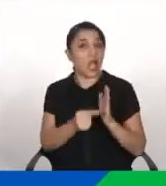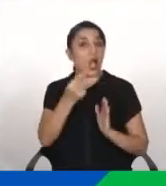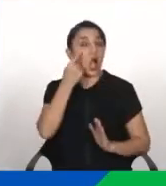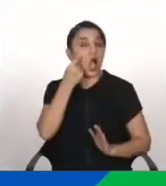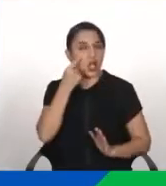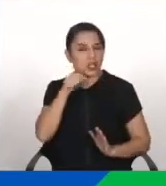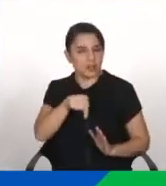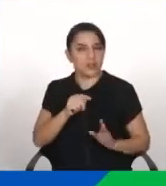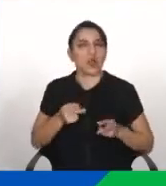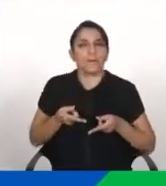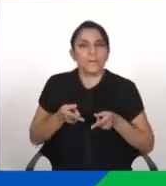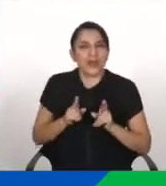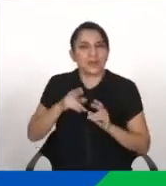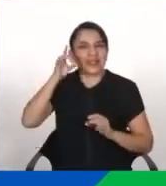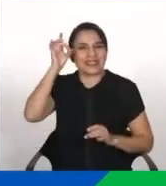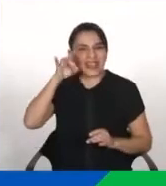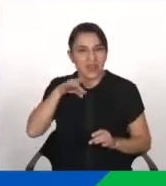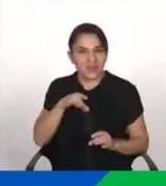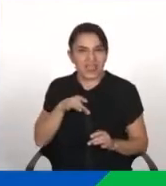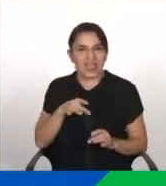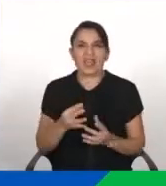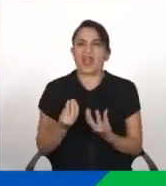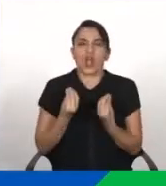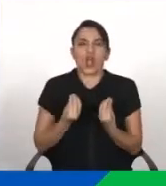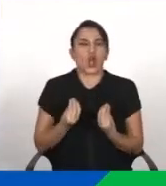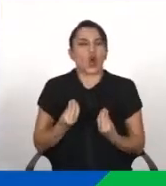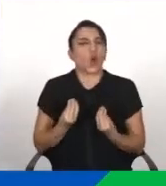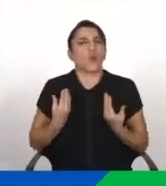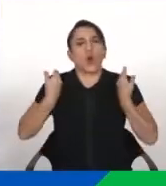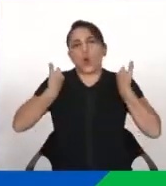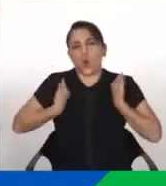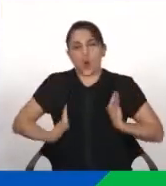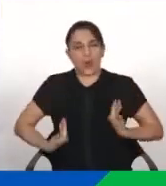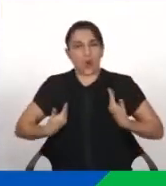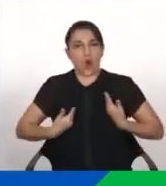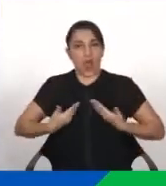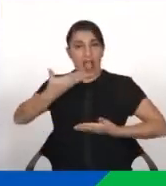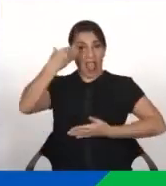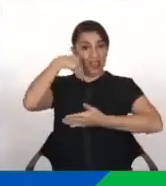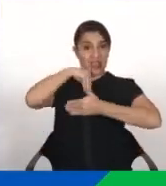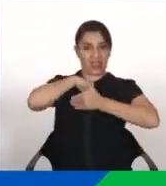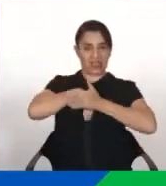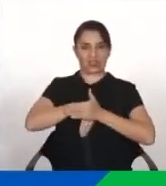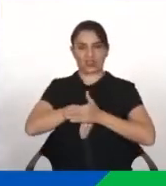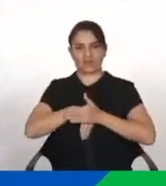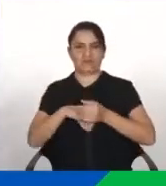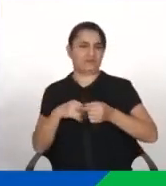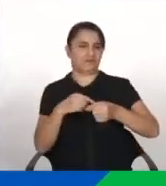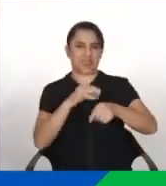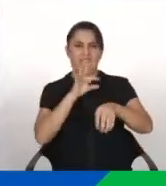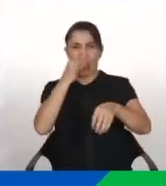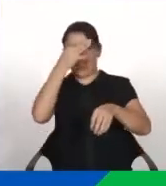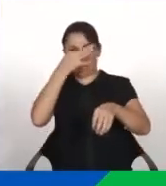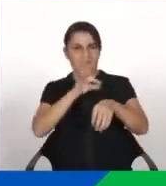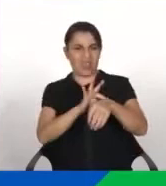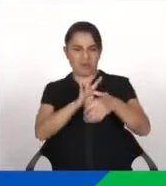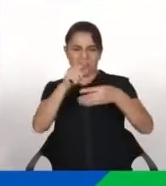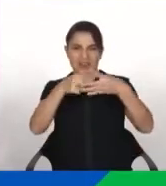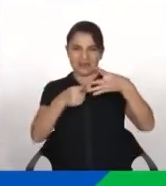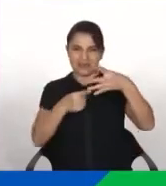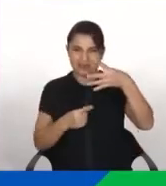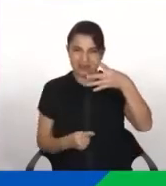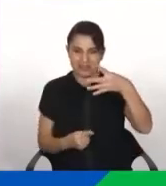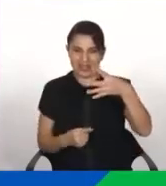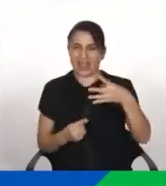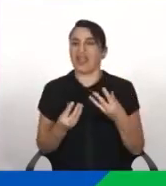permite conocer cómo funcionamos nosotros por dentro, cuál es el origen de las enfermedades, etc. Muy, muy ad hoc a todo lo que